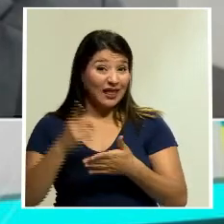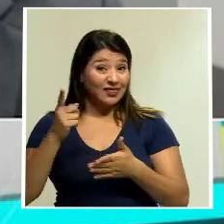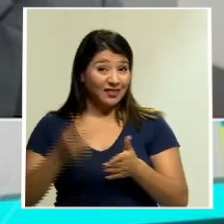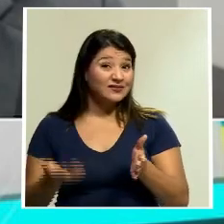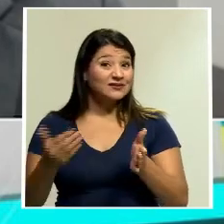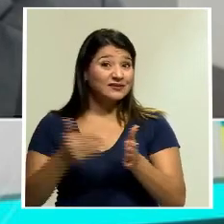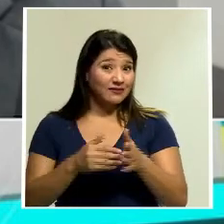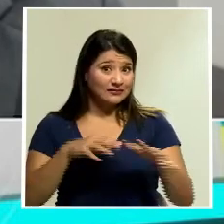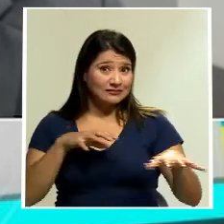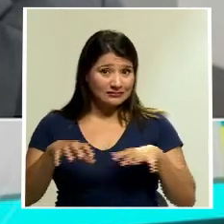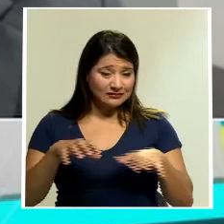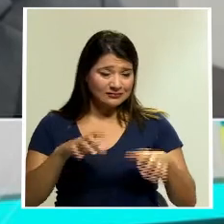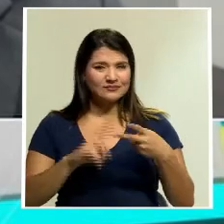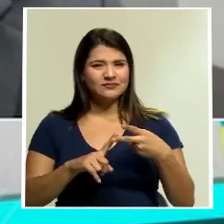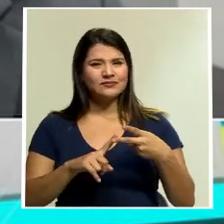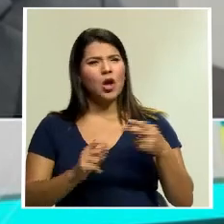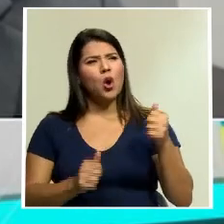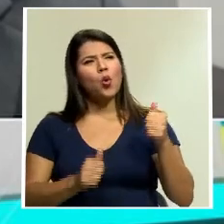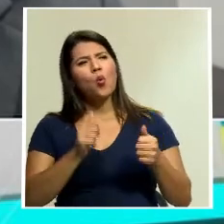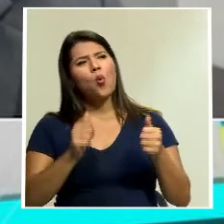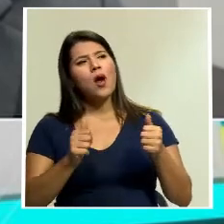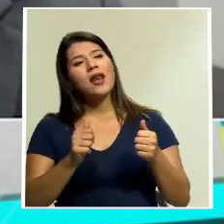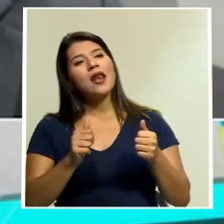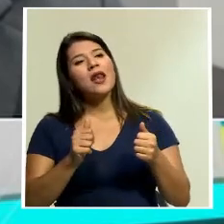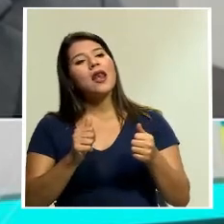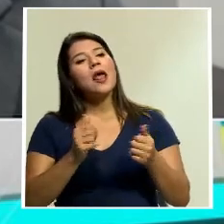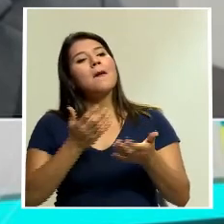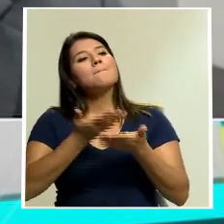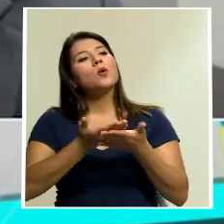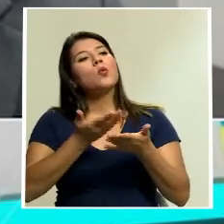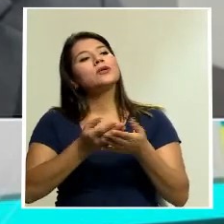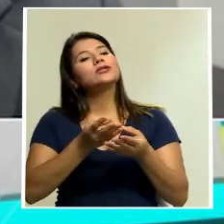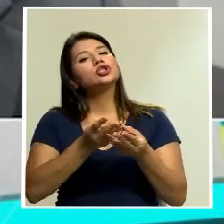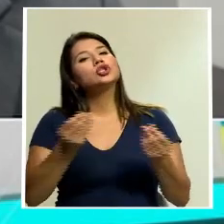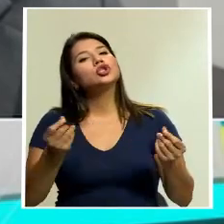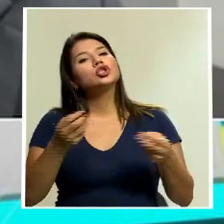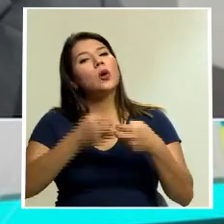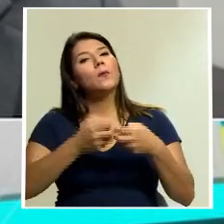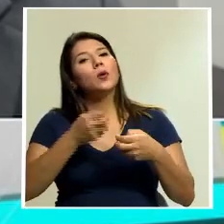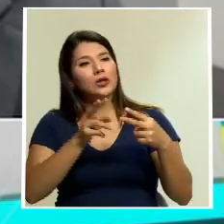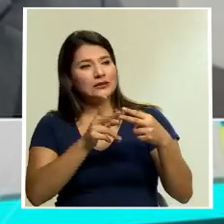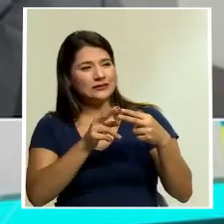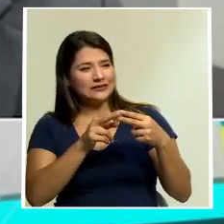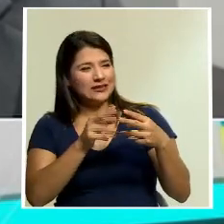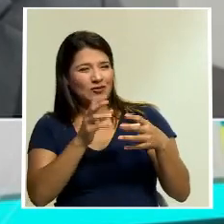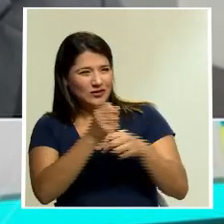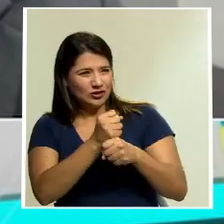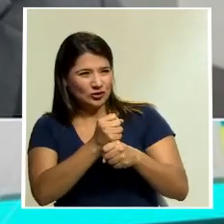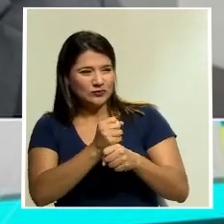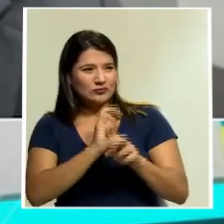para estos problemas de la manera más sintética y comprimida que se lo permita?